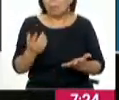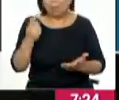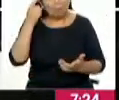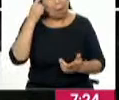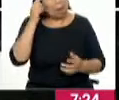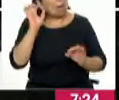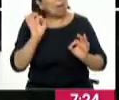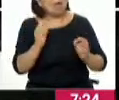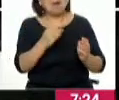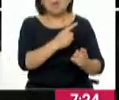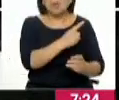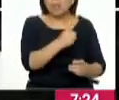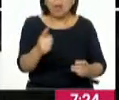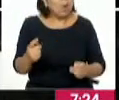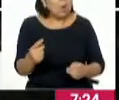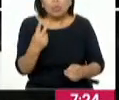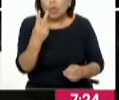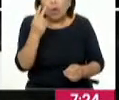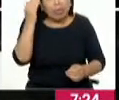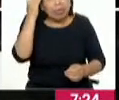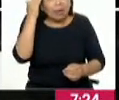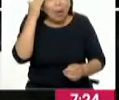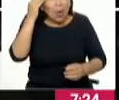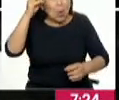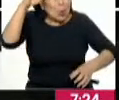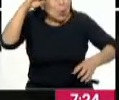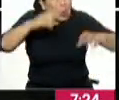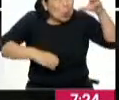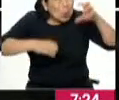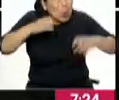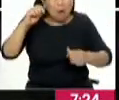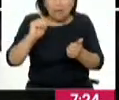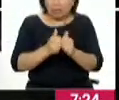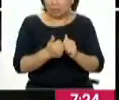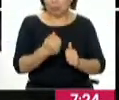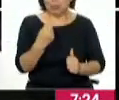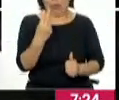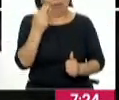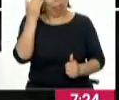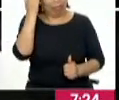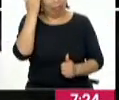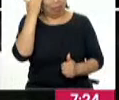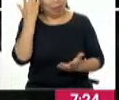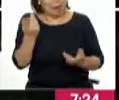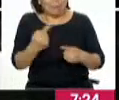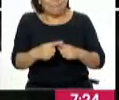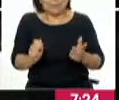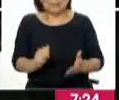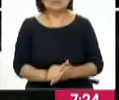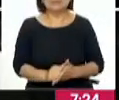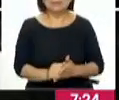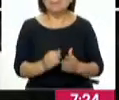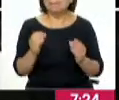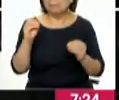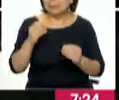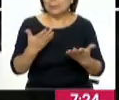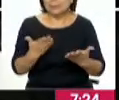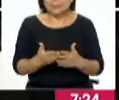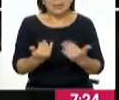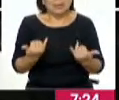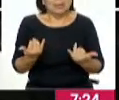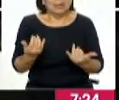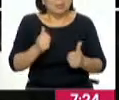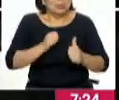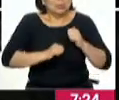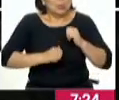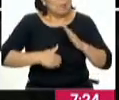promedios claro, que se mantenían generalmente, pero que se han modificado justamente por la presencia de este fenómeno, de este ciclón Yaku, que ha